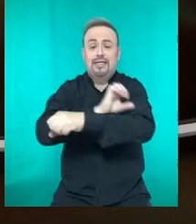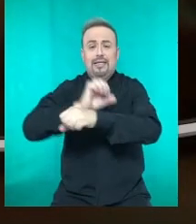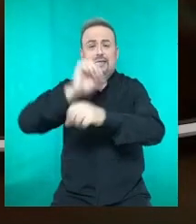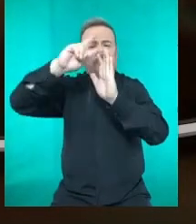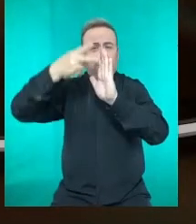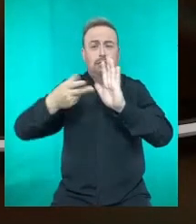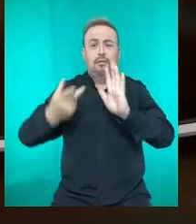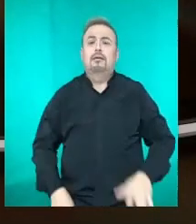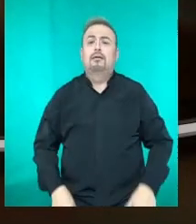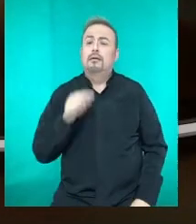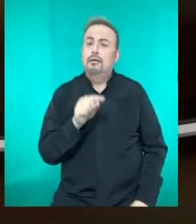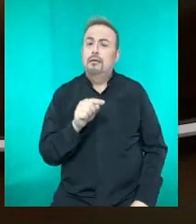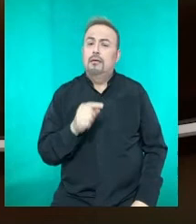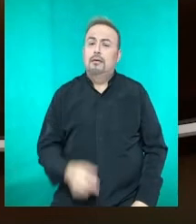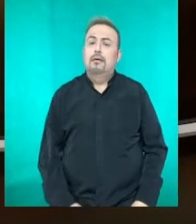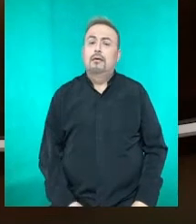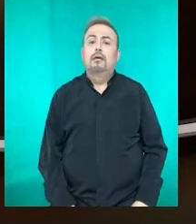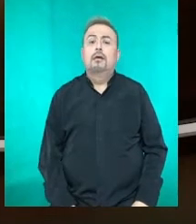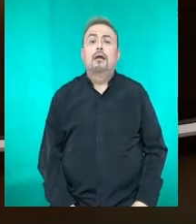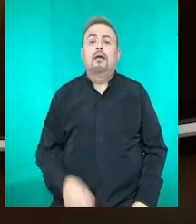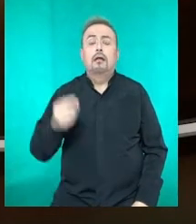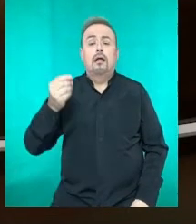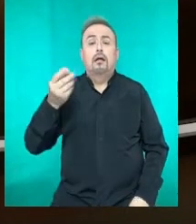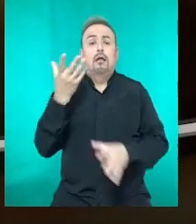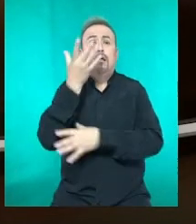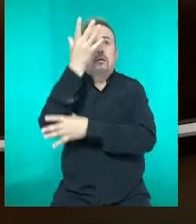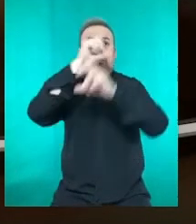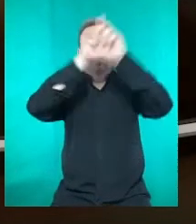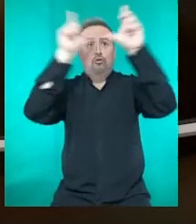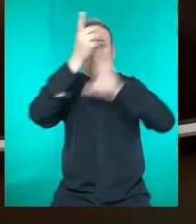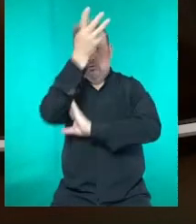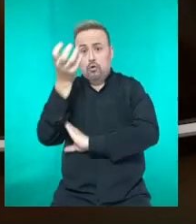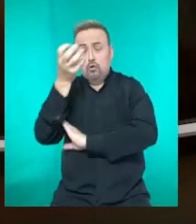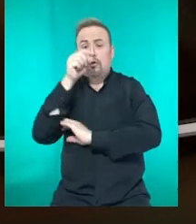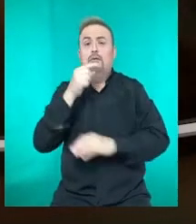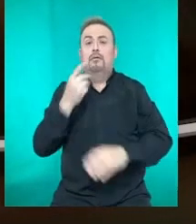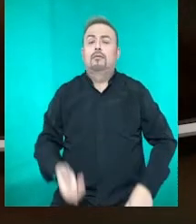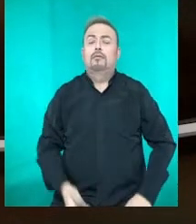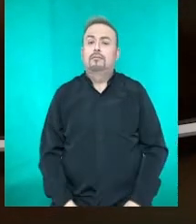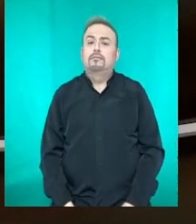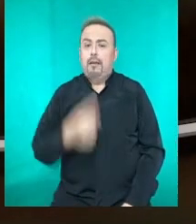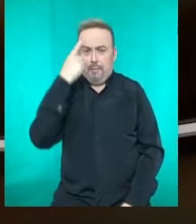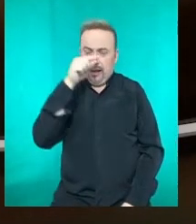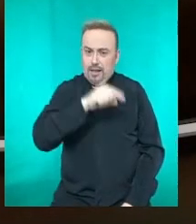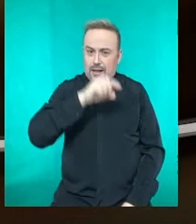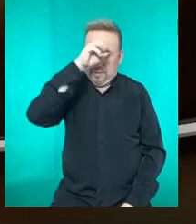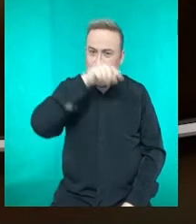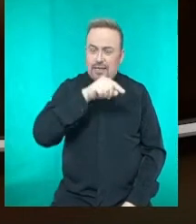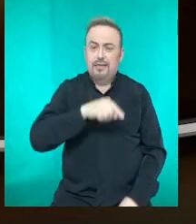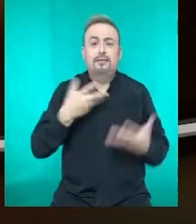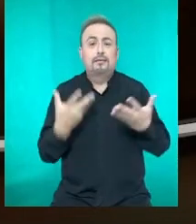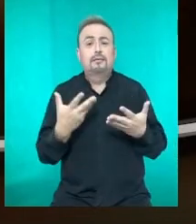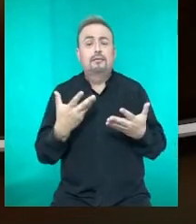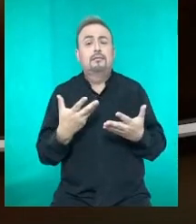renovable, en este caso, colectar o recolectar la energía solar a través de la minería solar. Esto tiene un impacto tanto en el